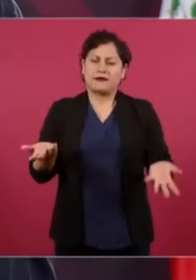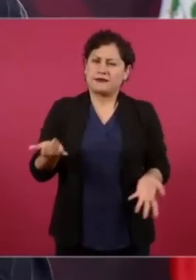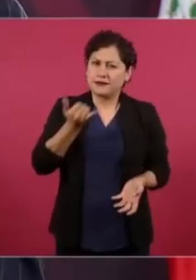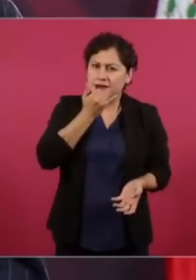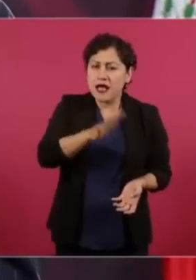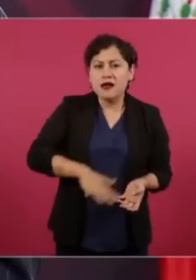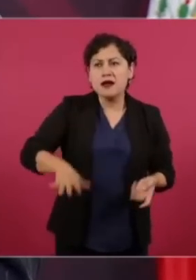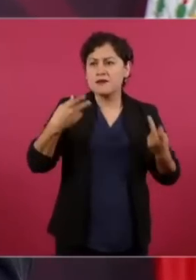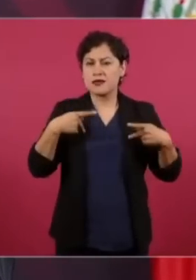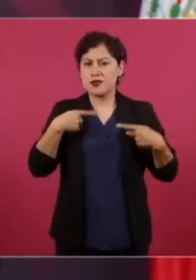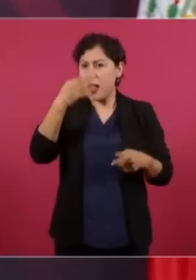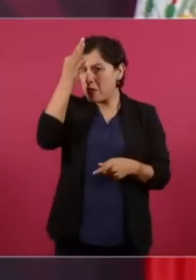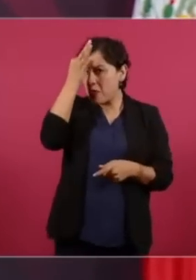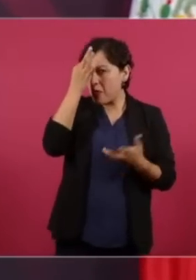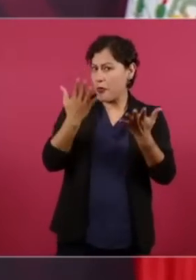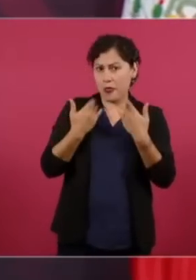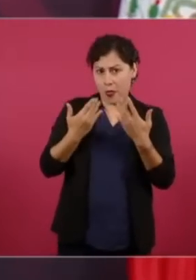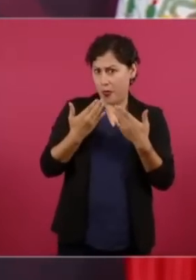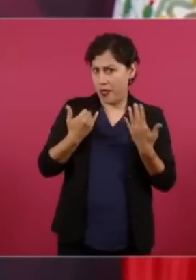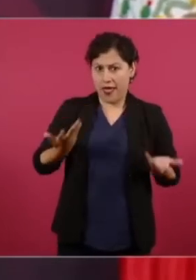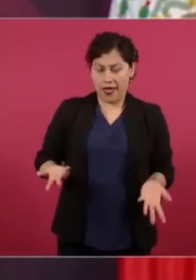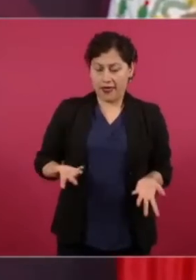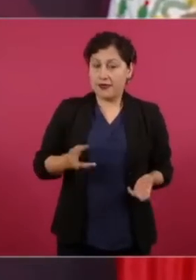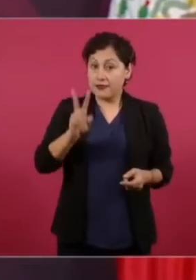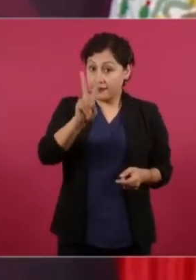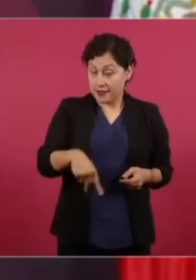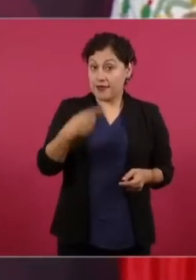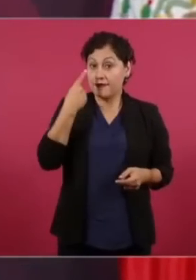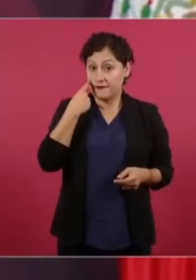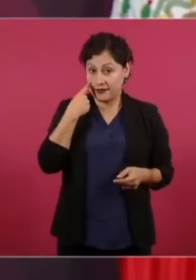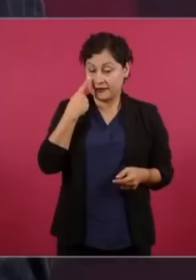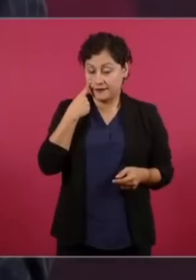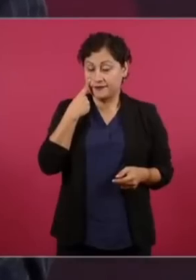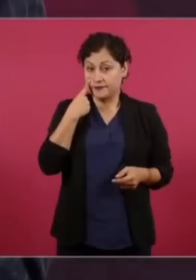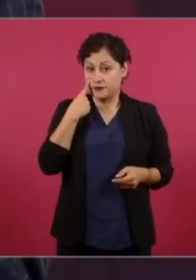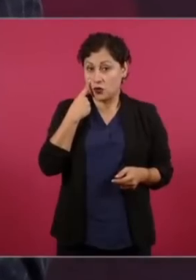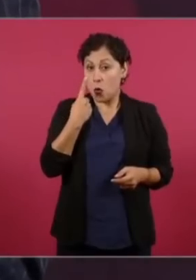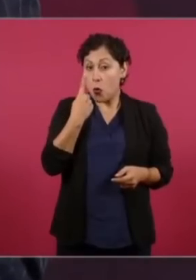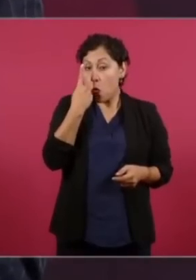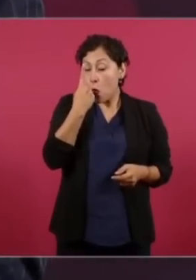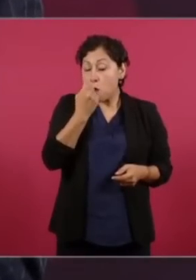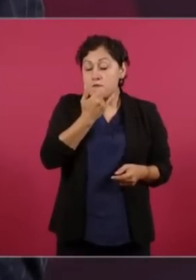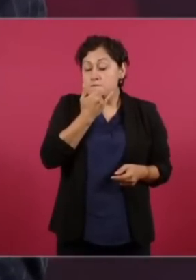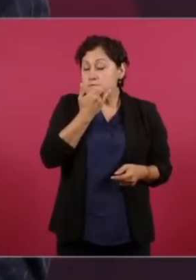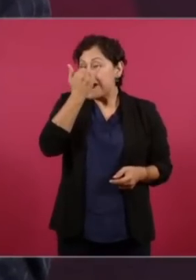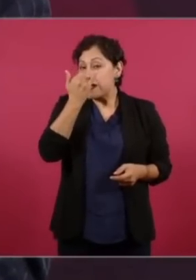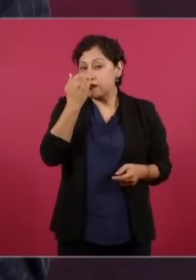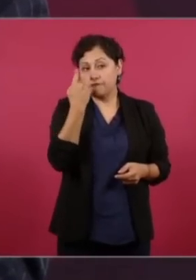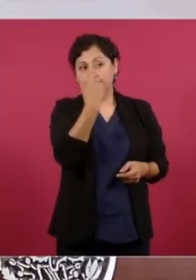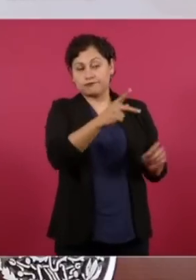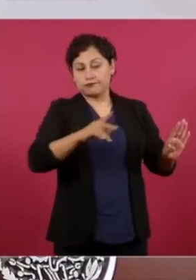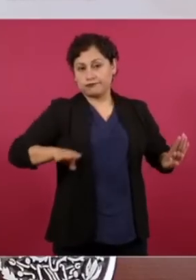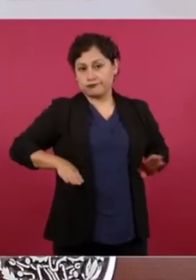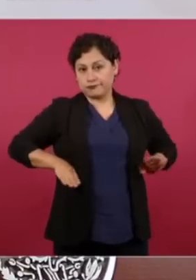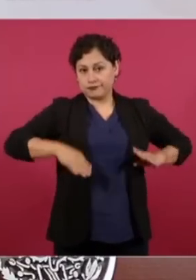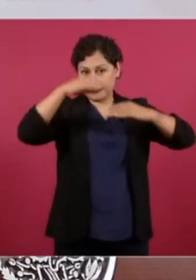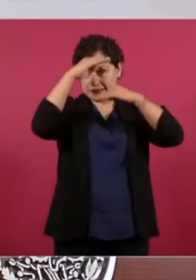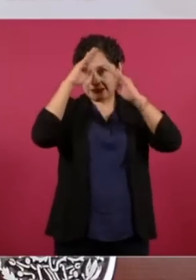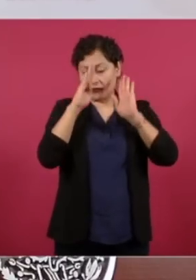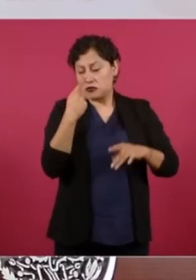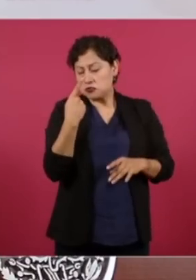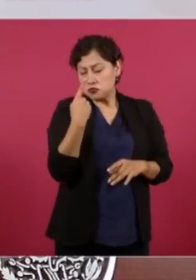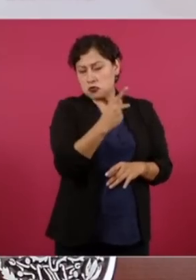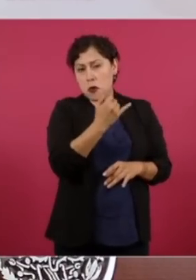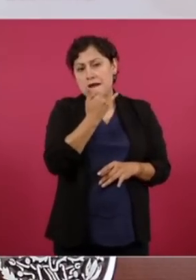Vamos a ir a la conferencia hoy, 2 de septiembre del 2024. Hoy el presidente López